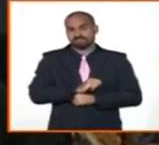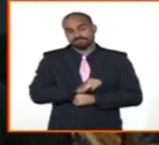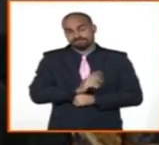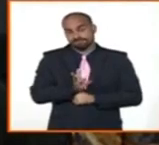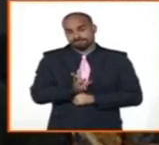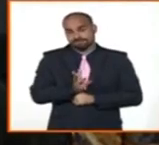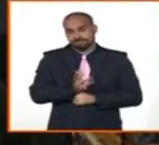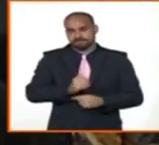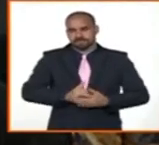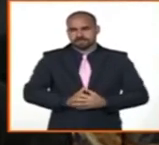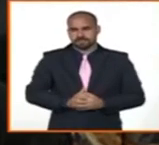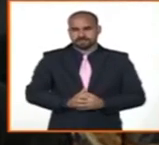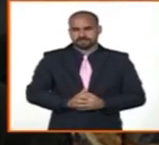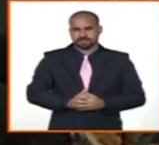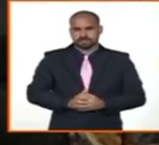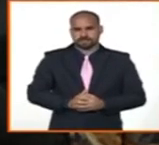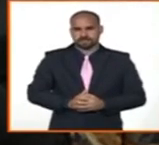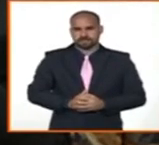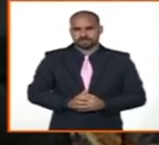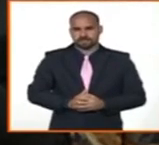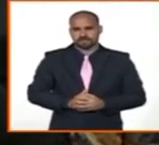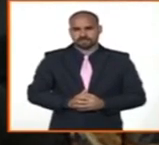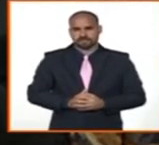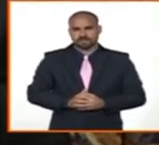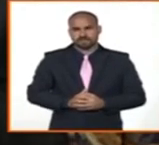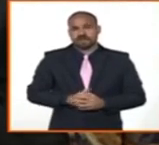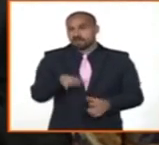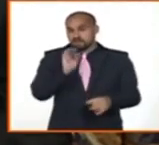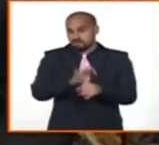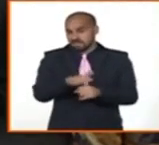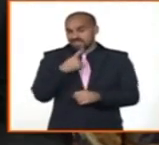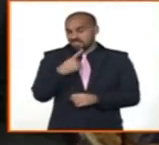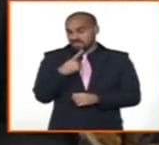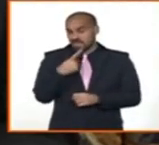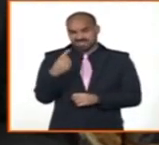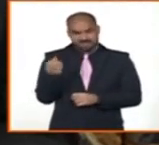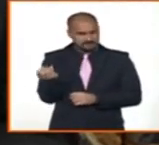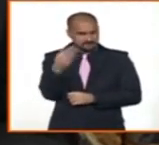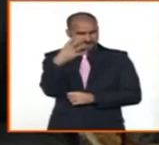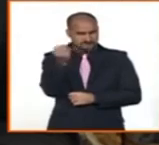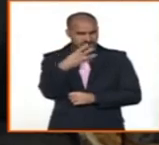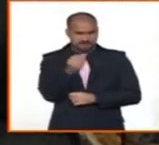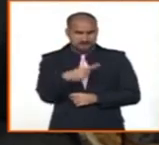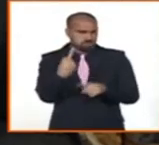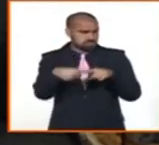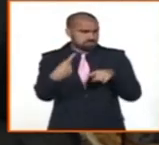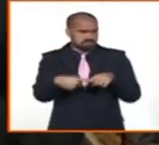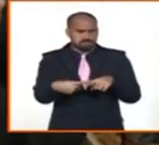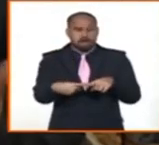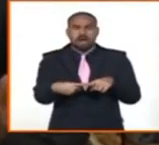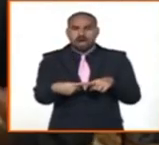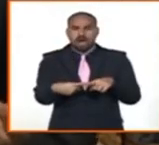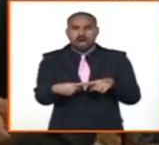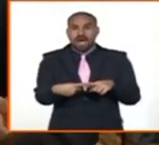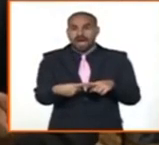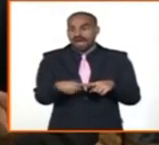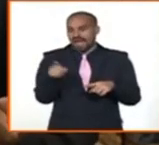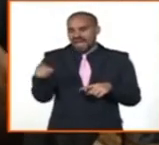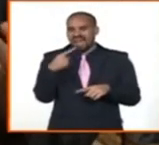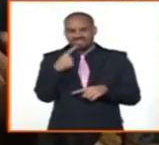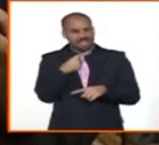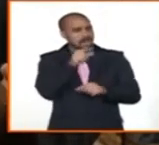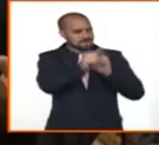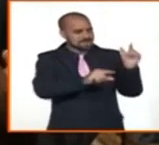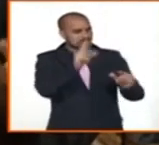actuando con los sentimientos desde la mentira. ¿Cómo nosotros que tenemos la verdad, desde la verdad,